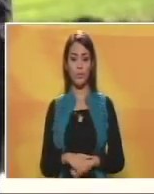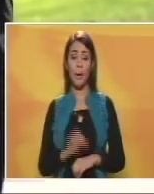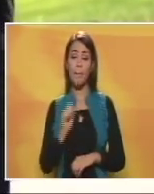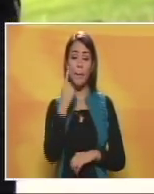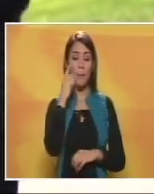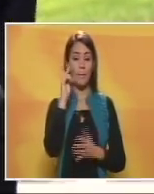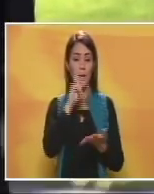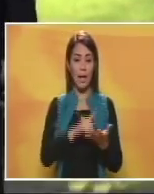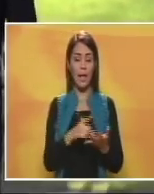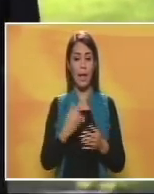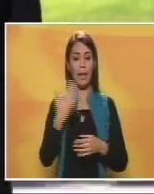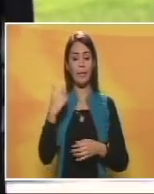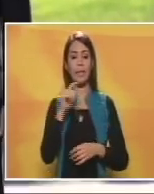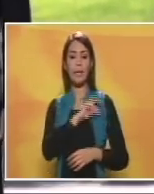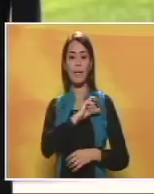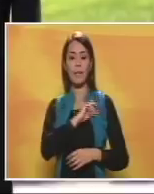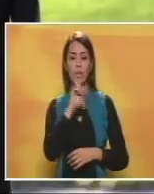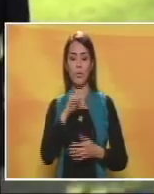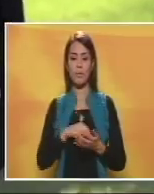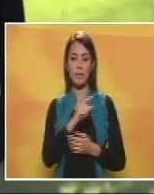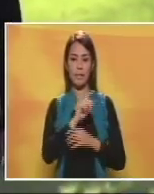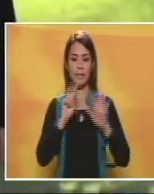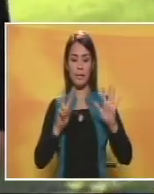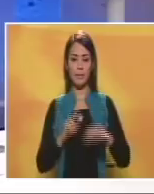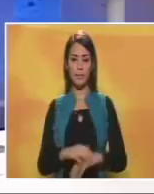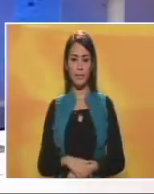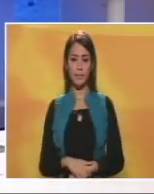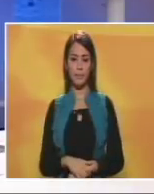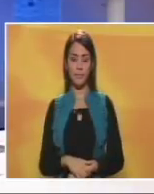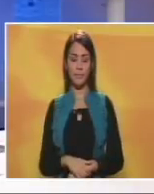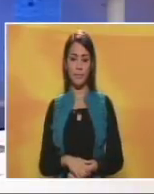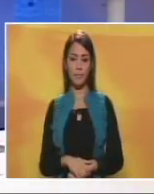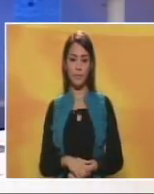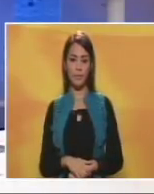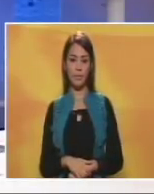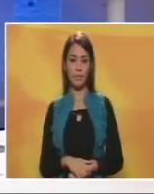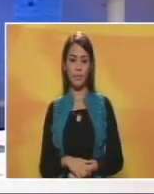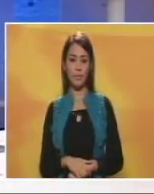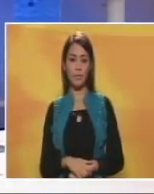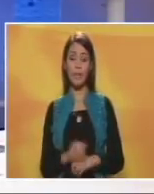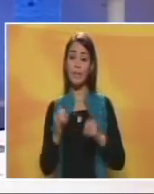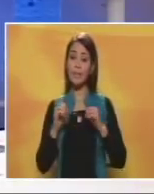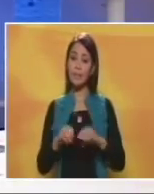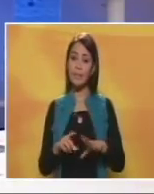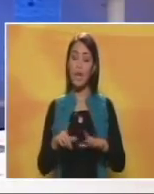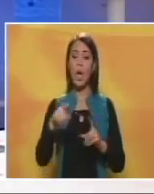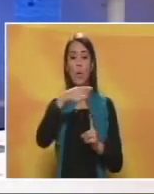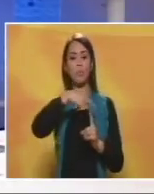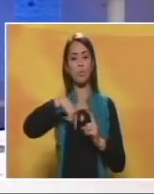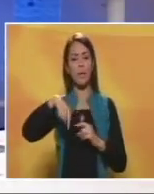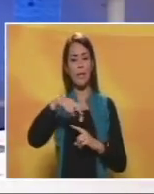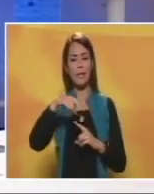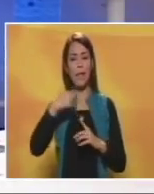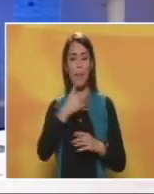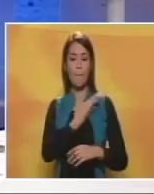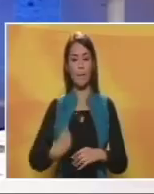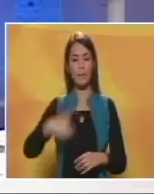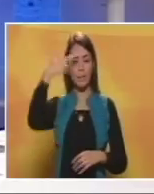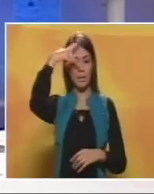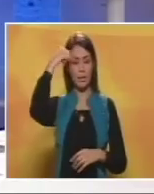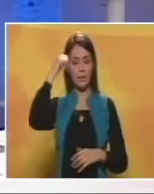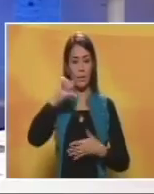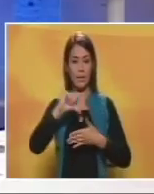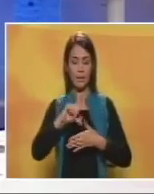llegó a la presidencia en enero de 2017. Y tras la suspensión de la gira del presidente Donald Trump por Latinoamérica,